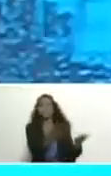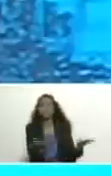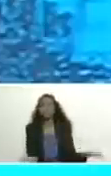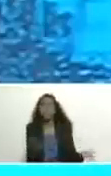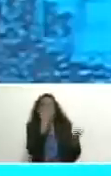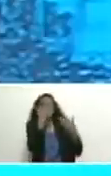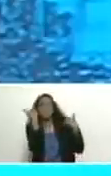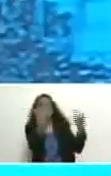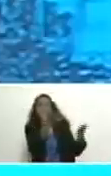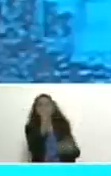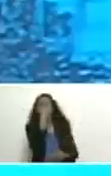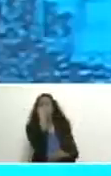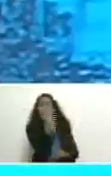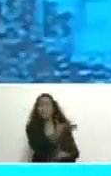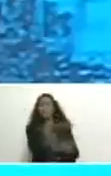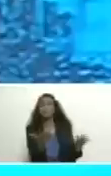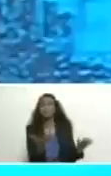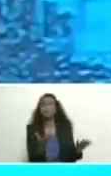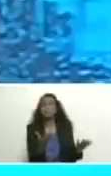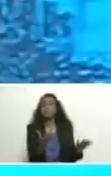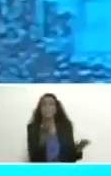Una payasada guaidocista.